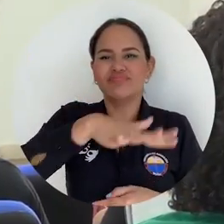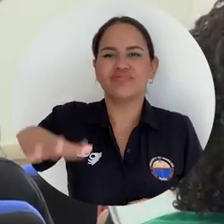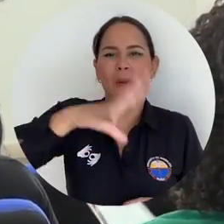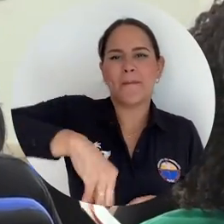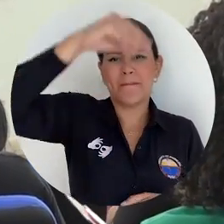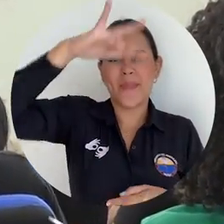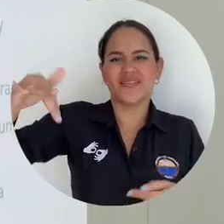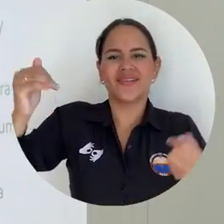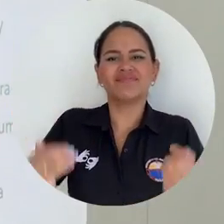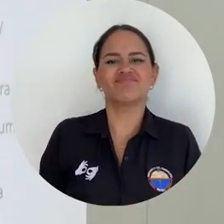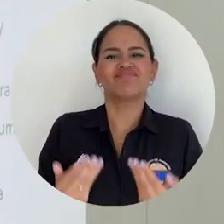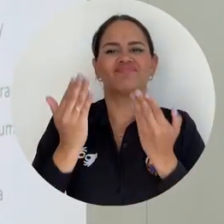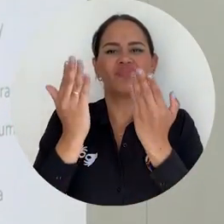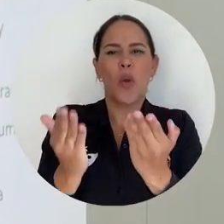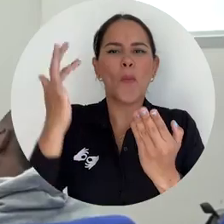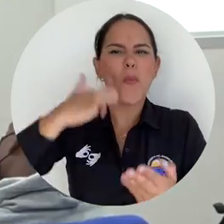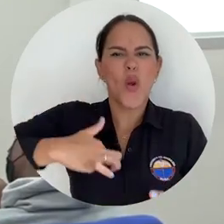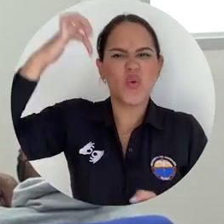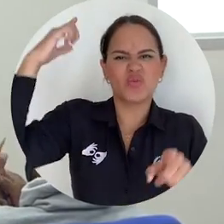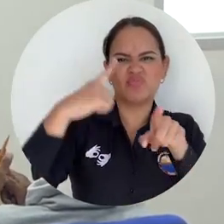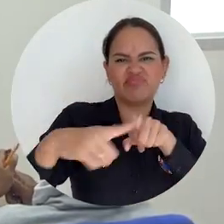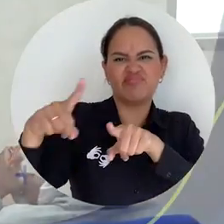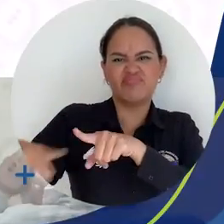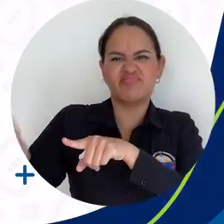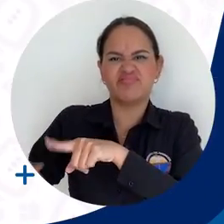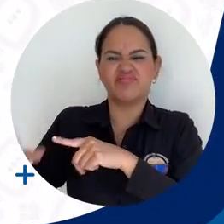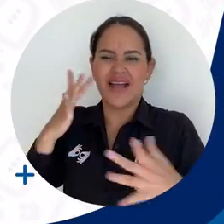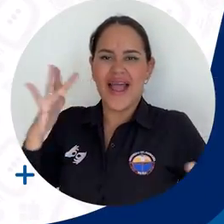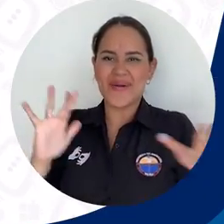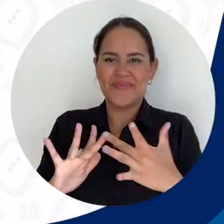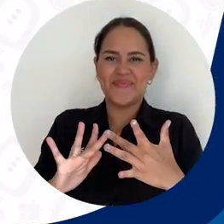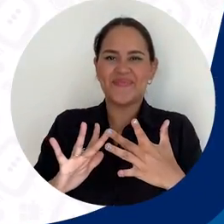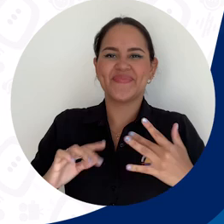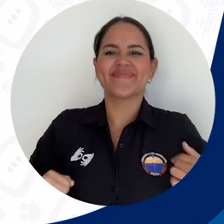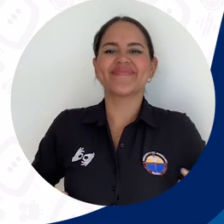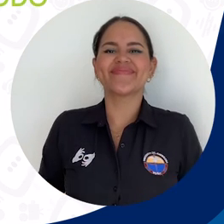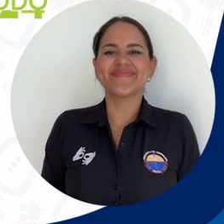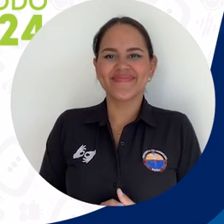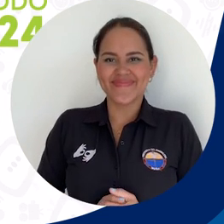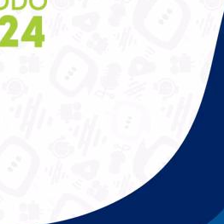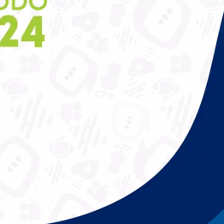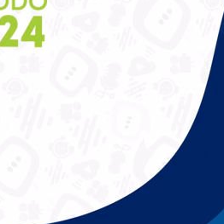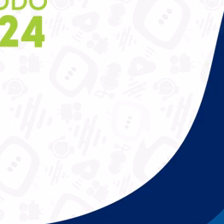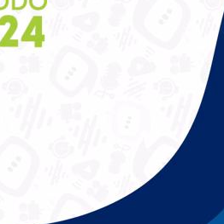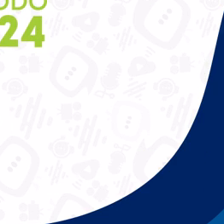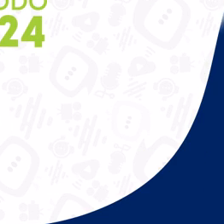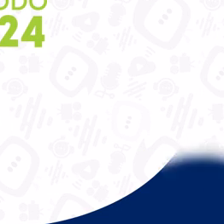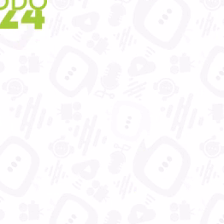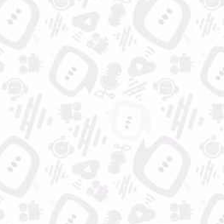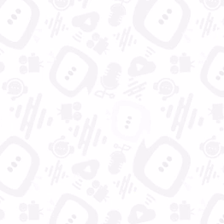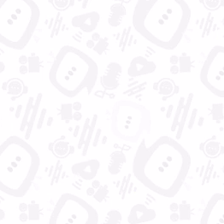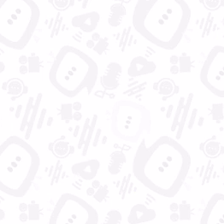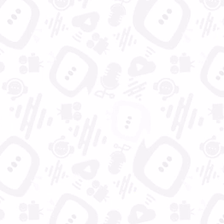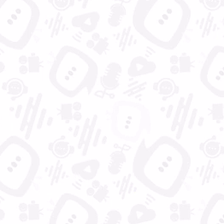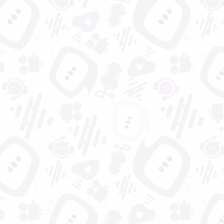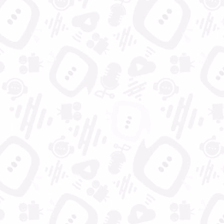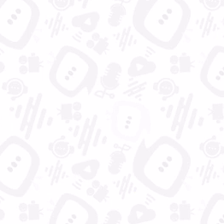profesionales expertos en distintas áreas en pro del desarrollo Universidad del Magdalena aún más incluyente e